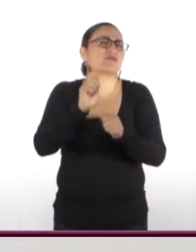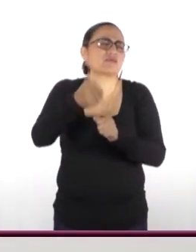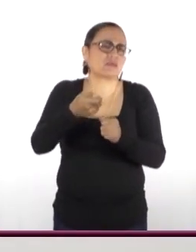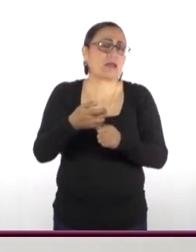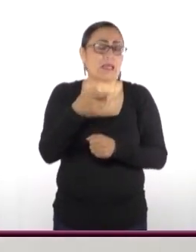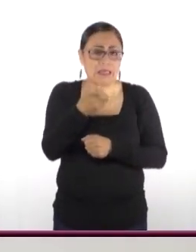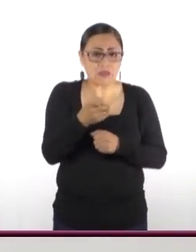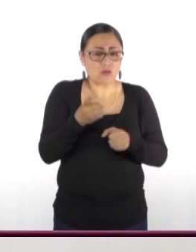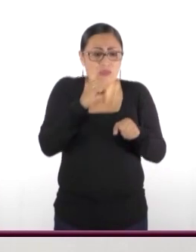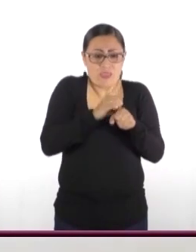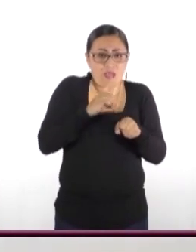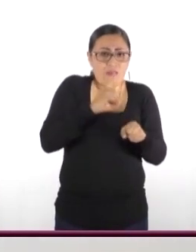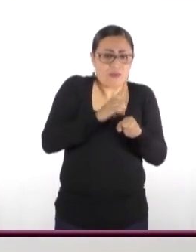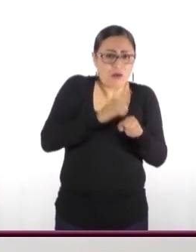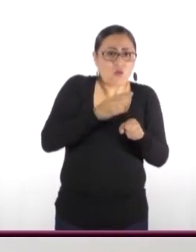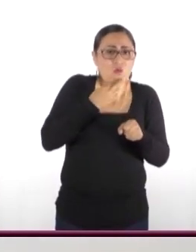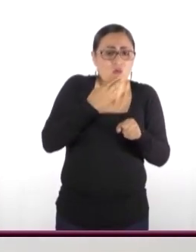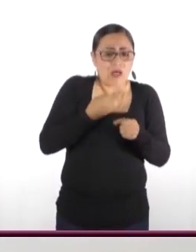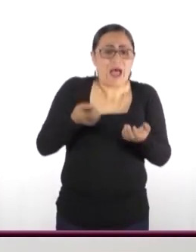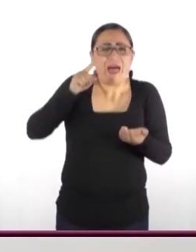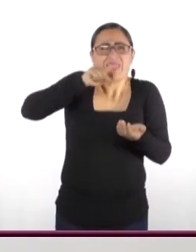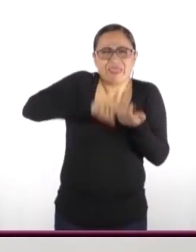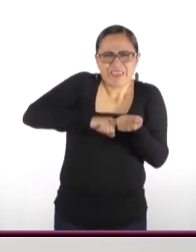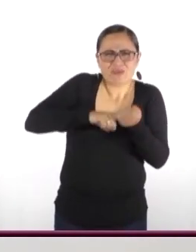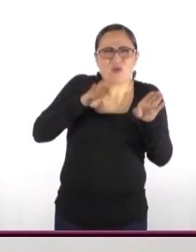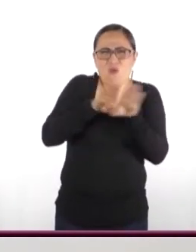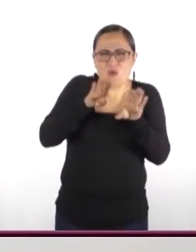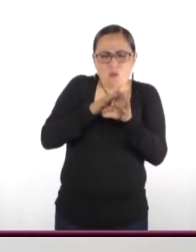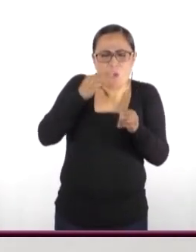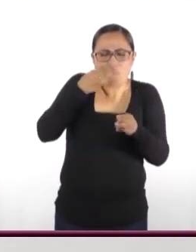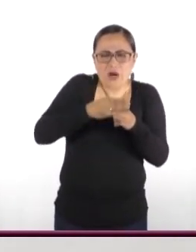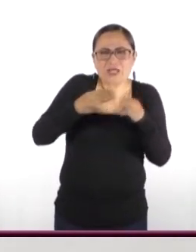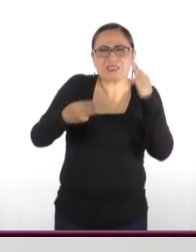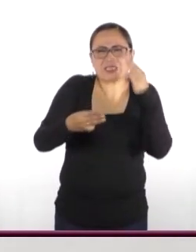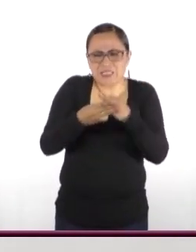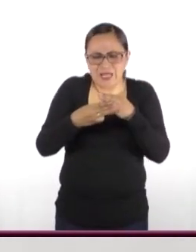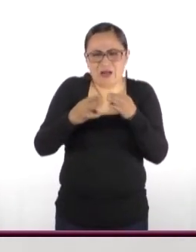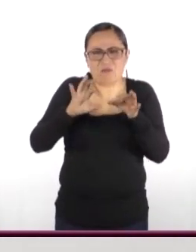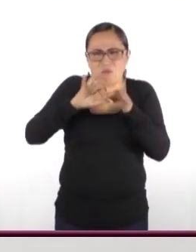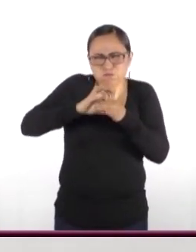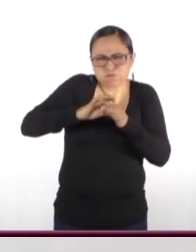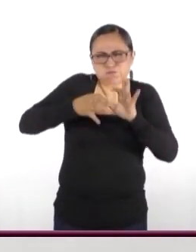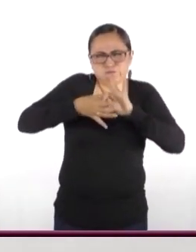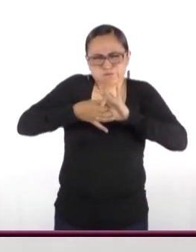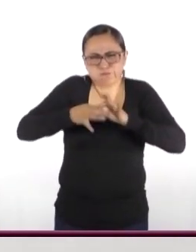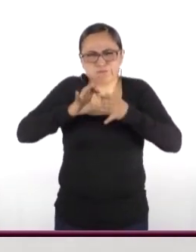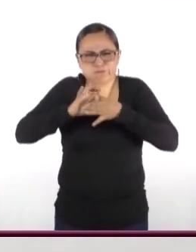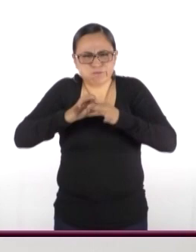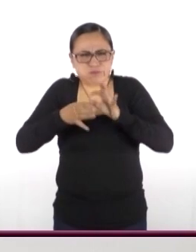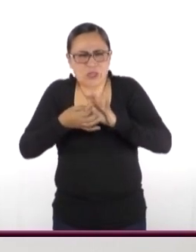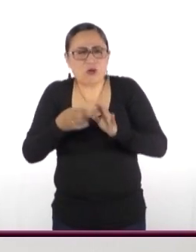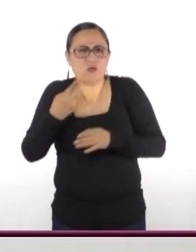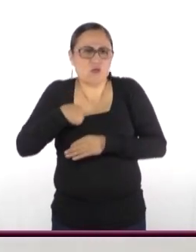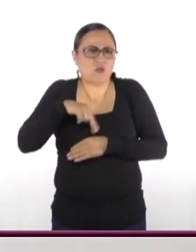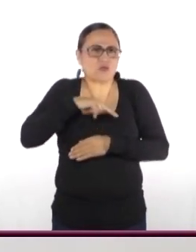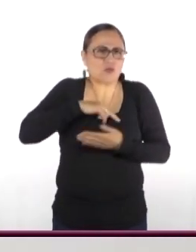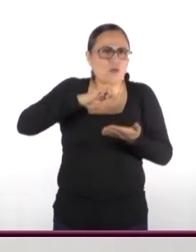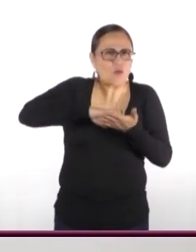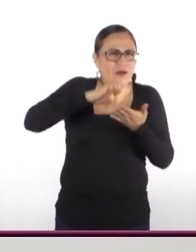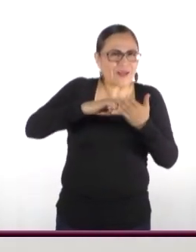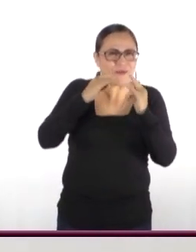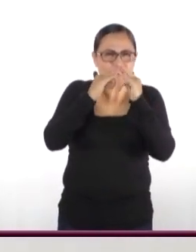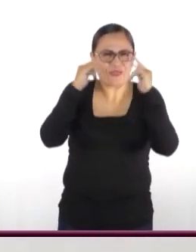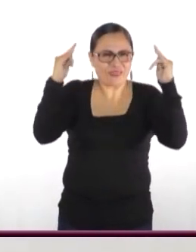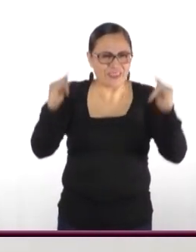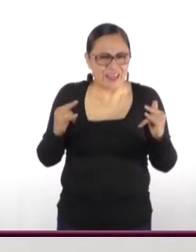usa prácticamente a diario porque significa cómo está construido algo, cómo es este empaquetamiento, por así decirlo, que nosotros podemos